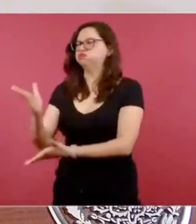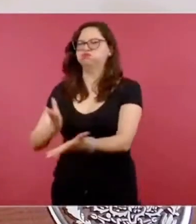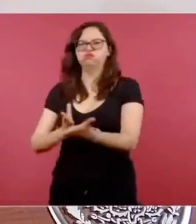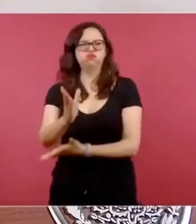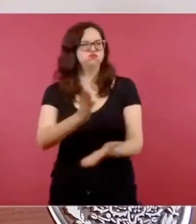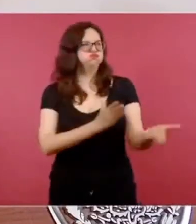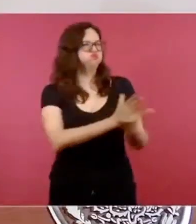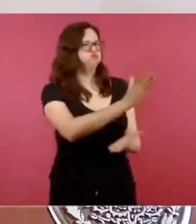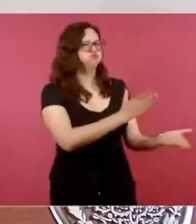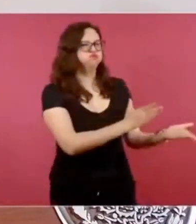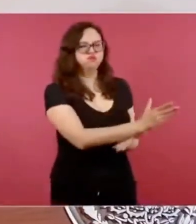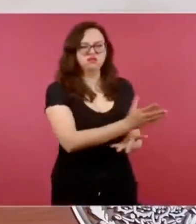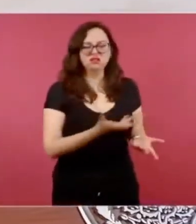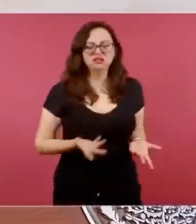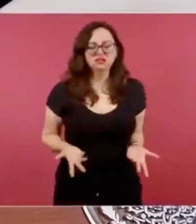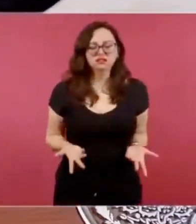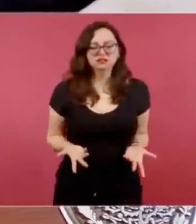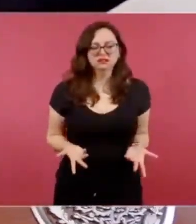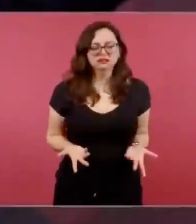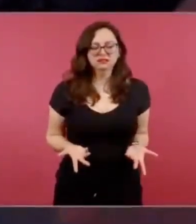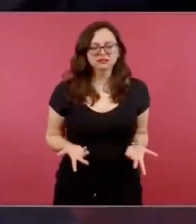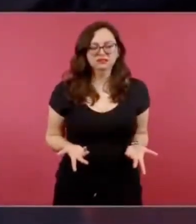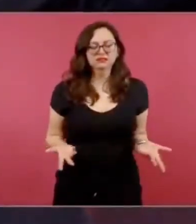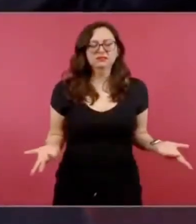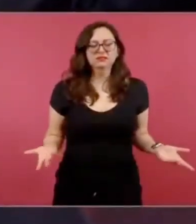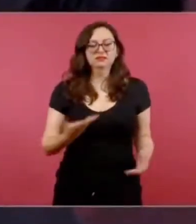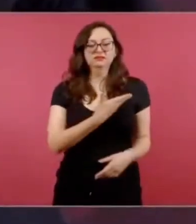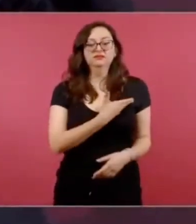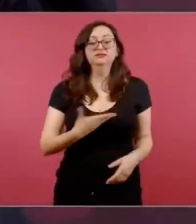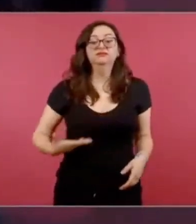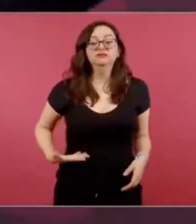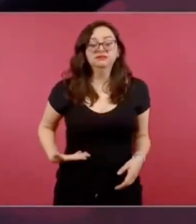El presidente tenía